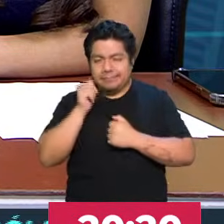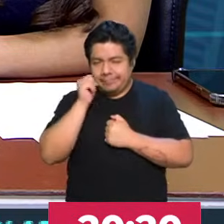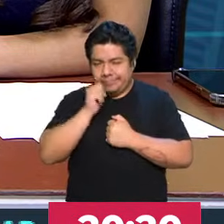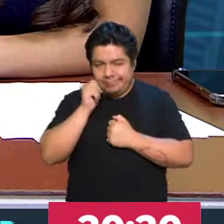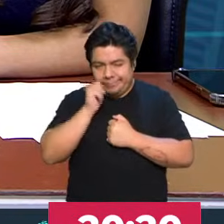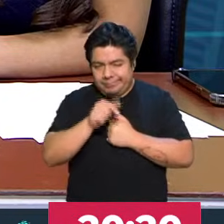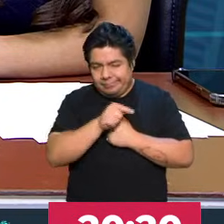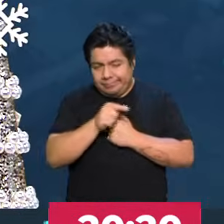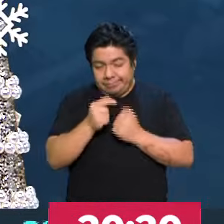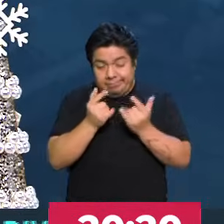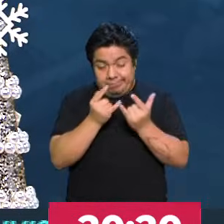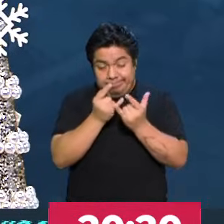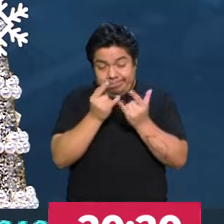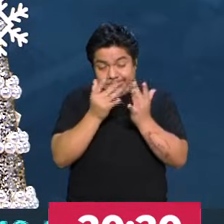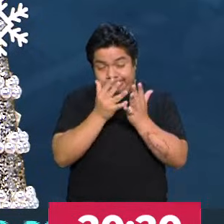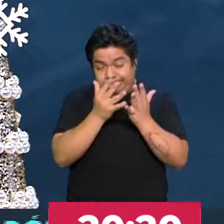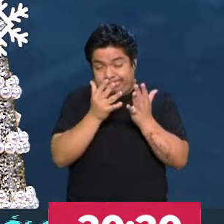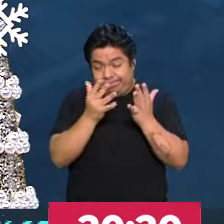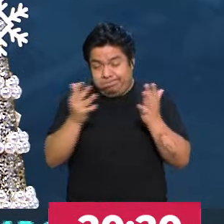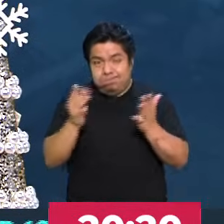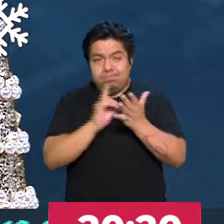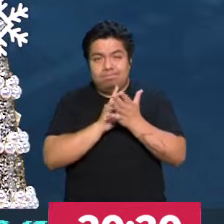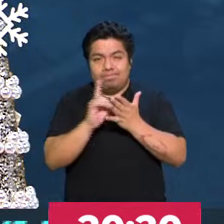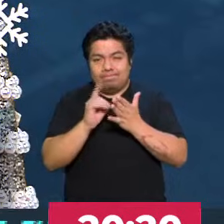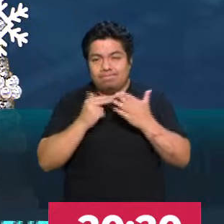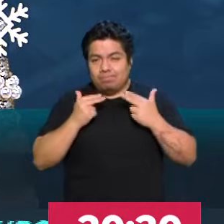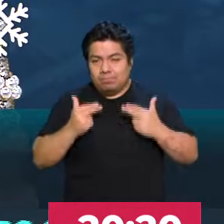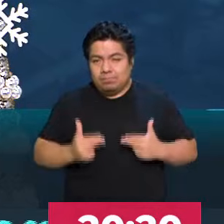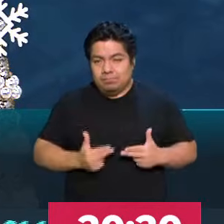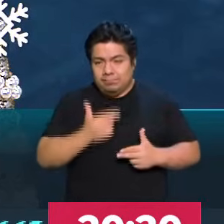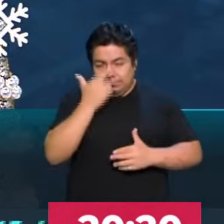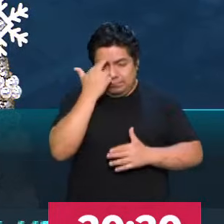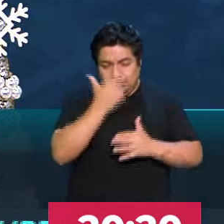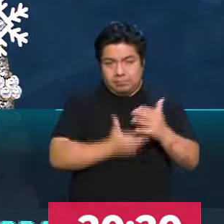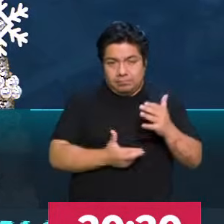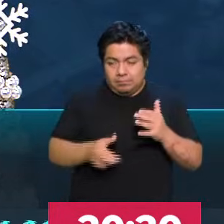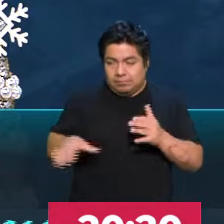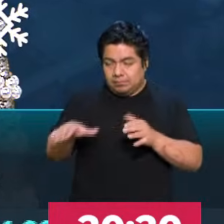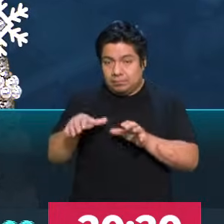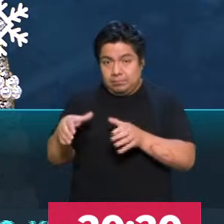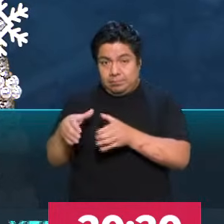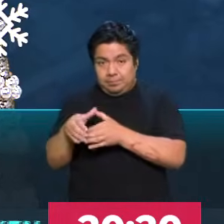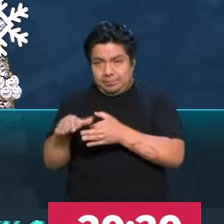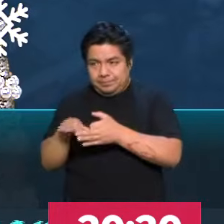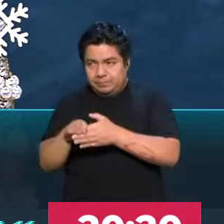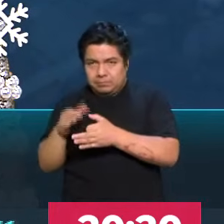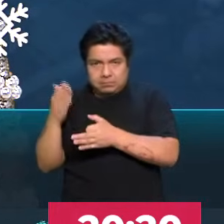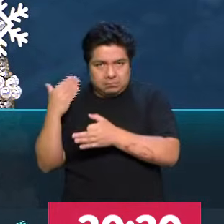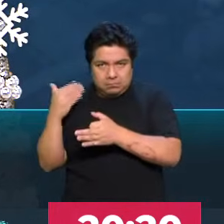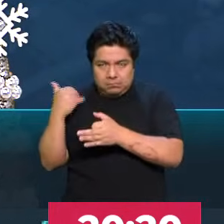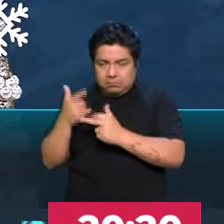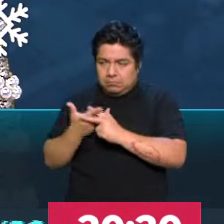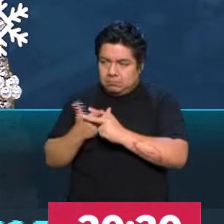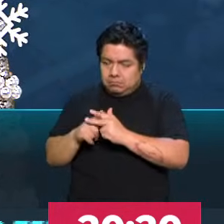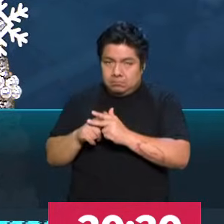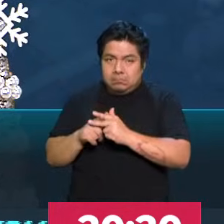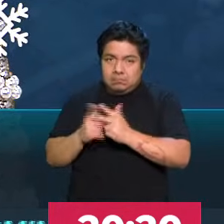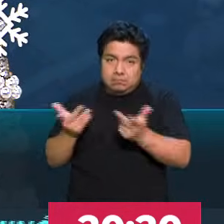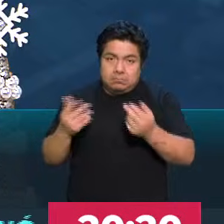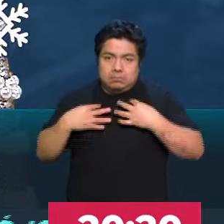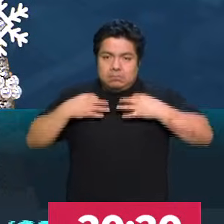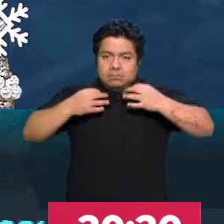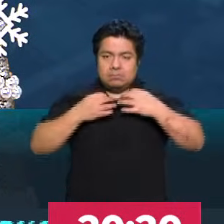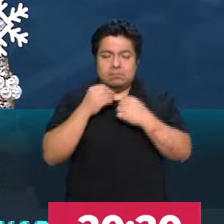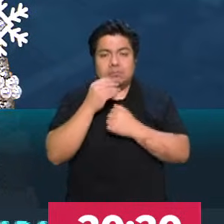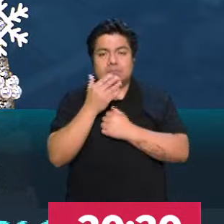historia de violaciones a derechos humanos cuando están cerca de comunidades desde hace muchos años, no solo por lo que